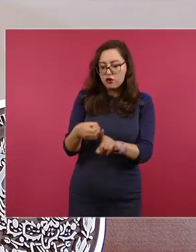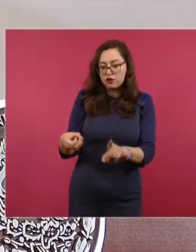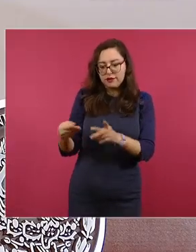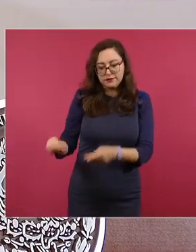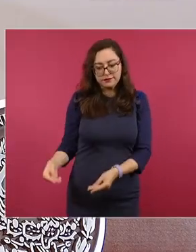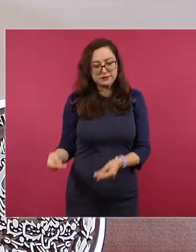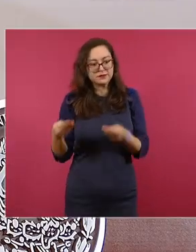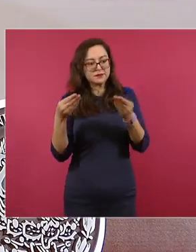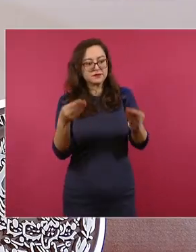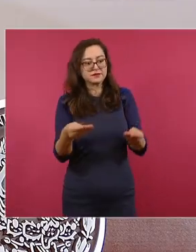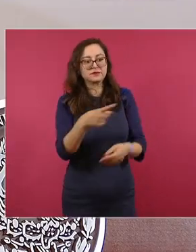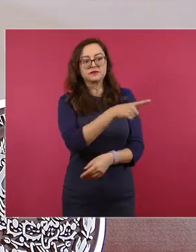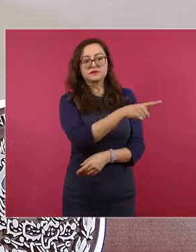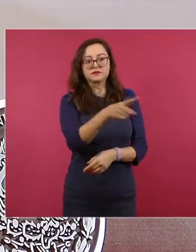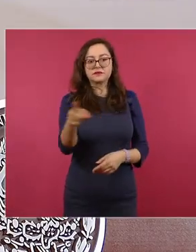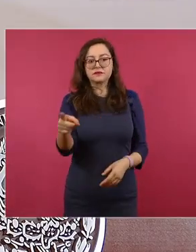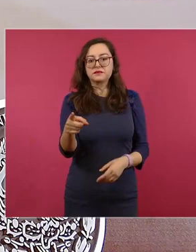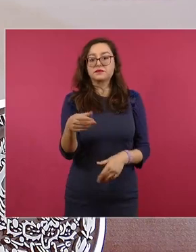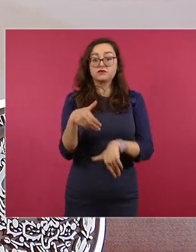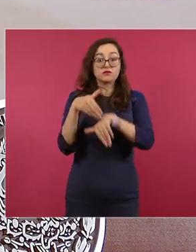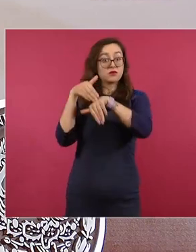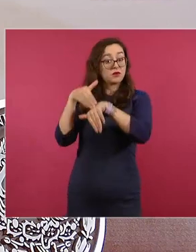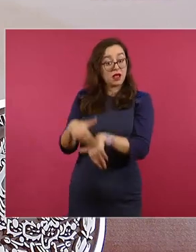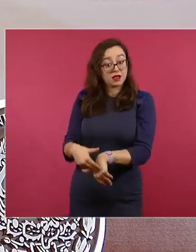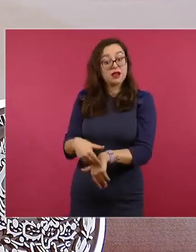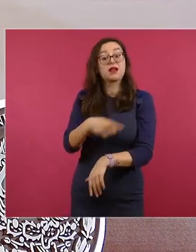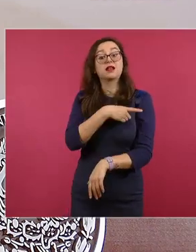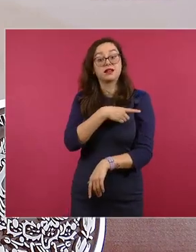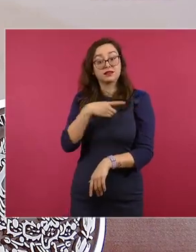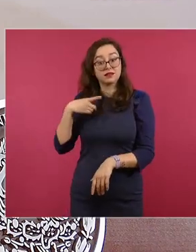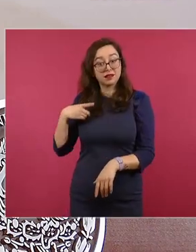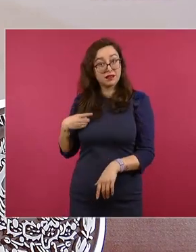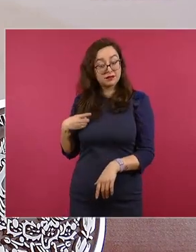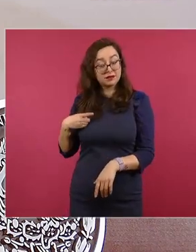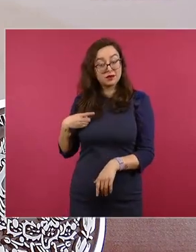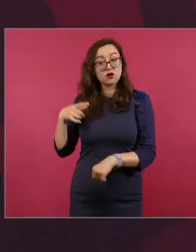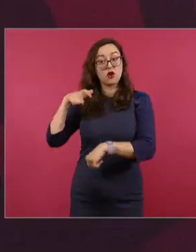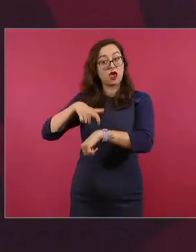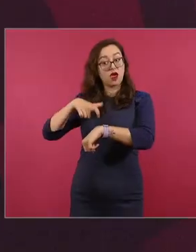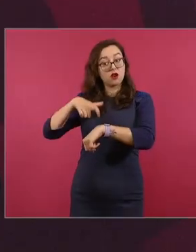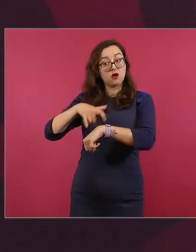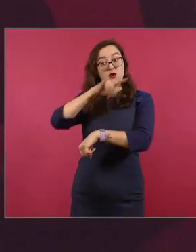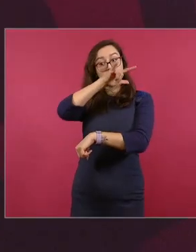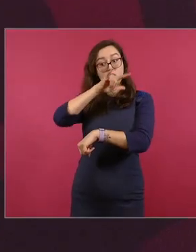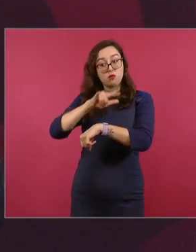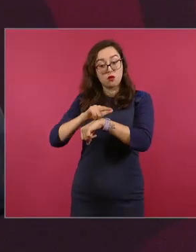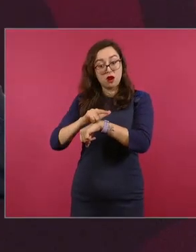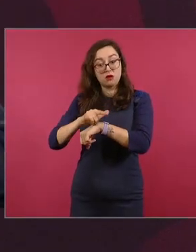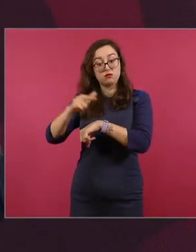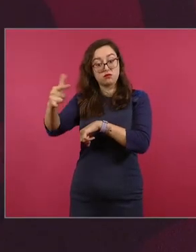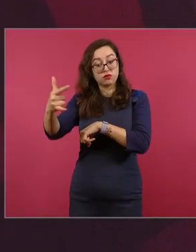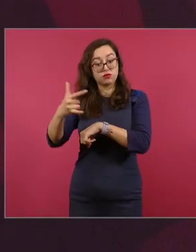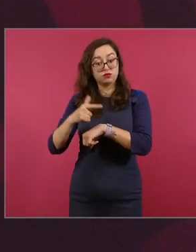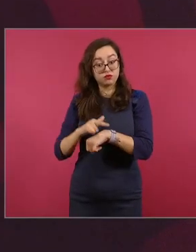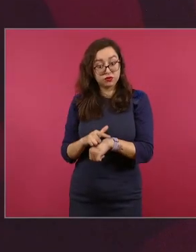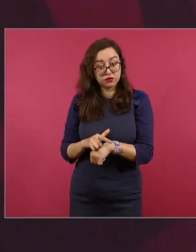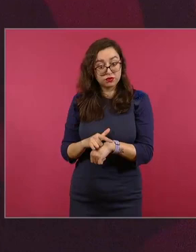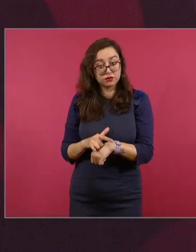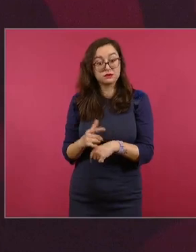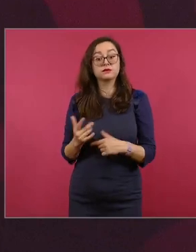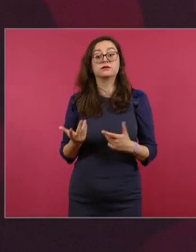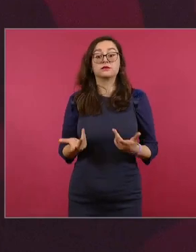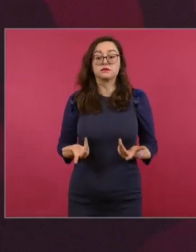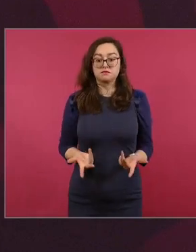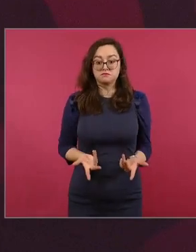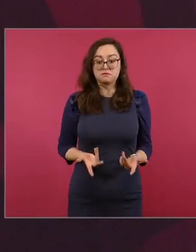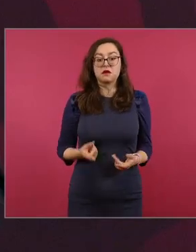y esto se los comunica a las líneas aéreas para que ellos escojan de entre todos los horarios